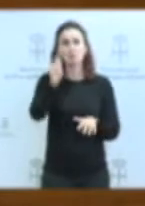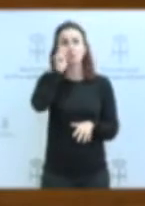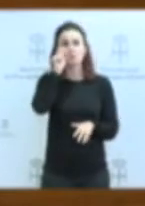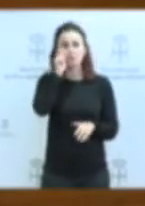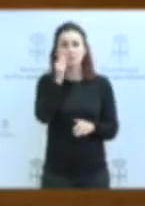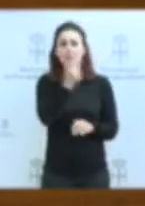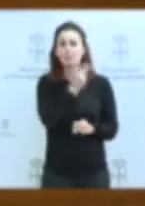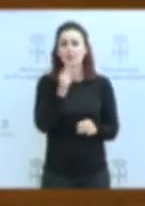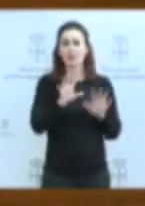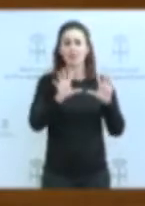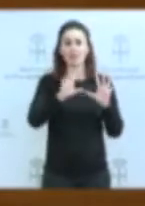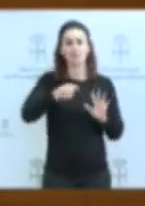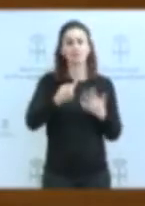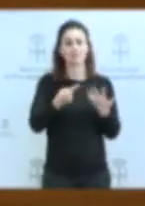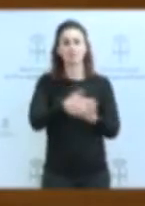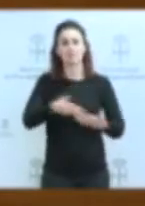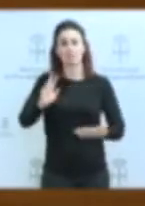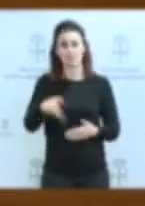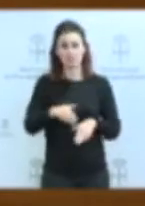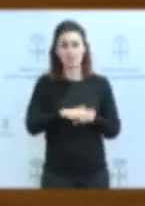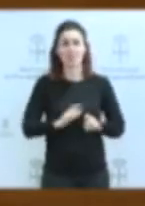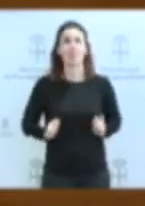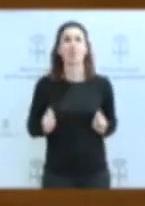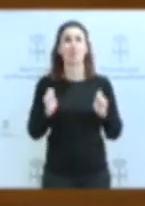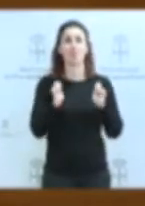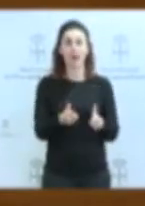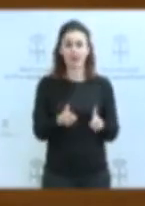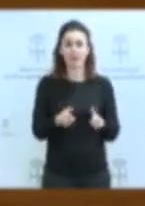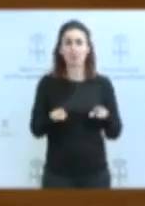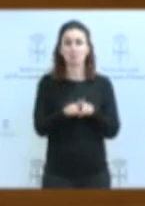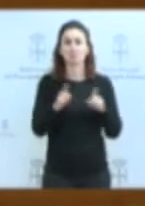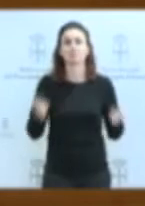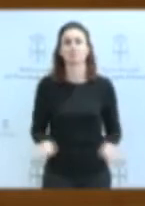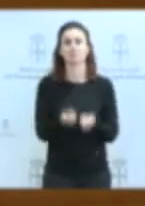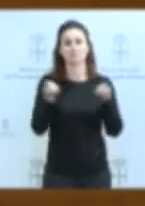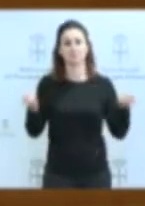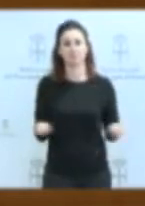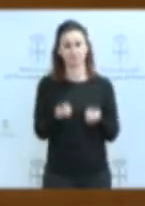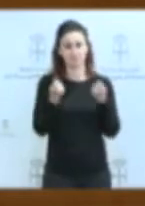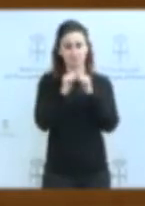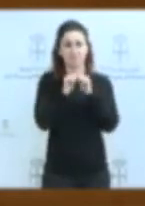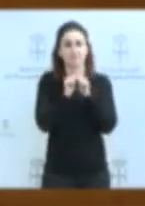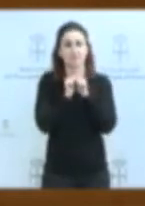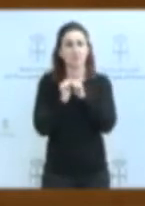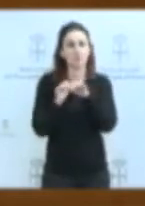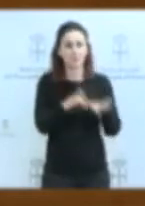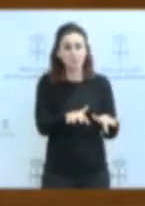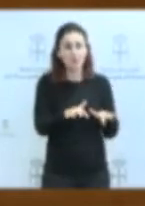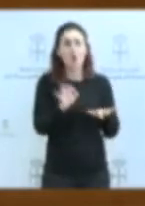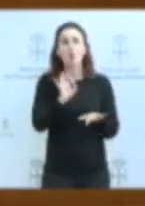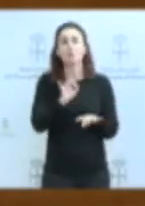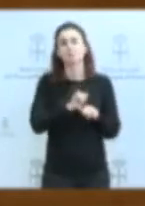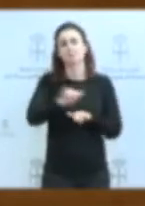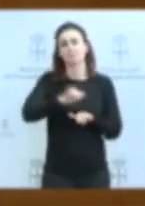aportación en distintas campañas de promoción turística o de promoción de determinadas conexiones aéreas para el periodo